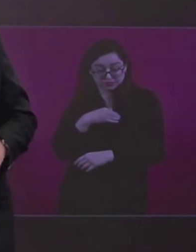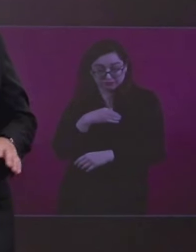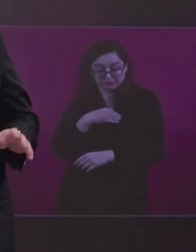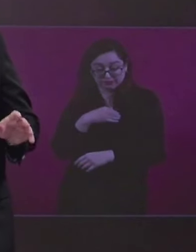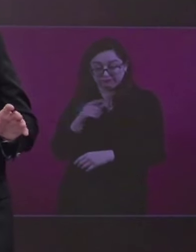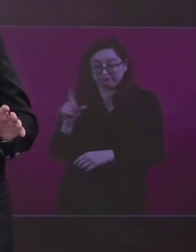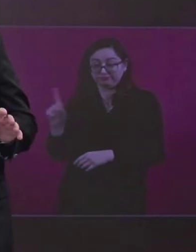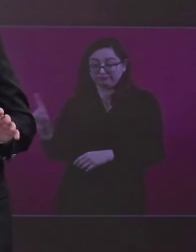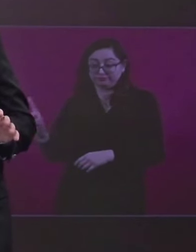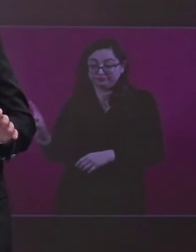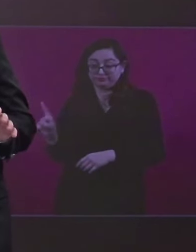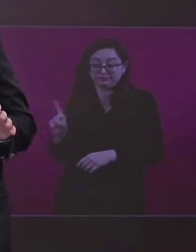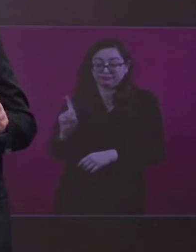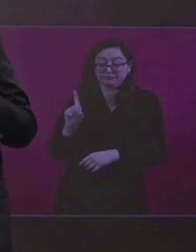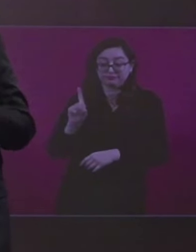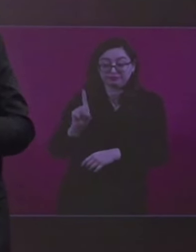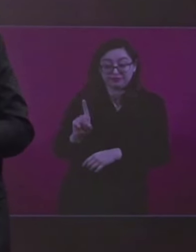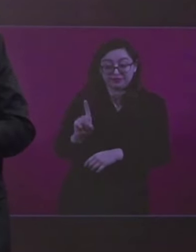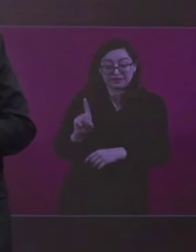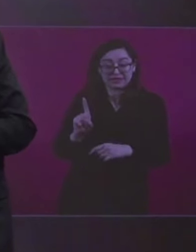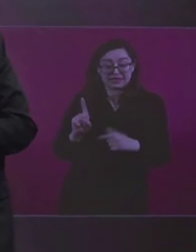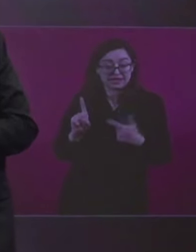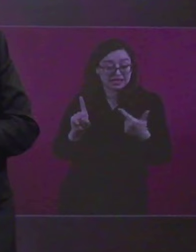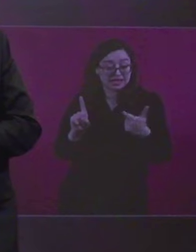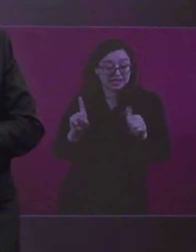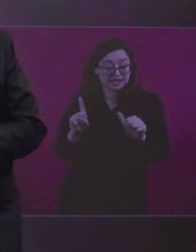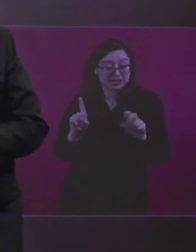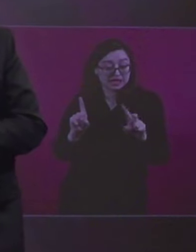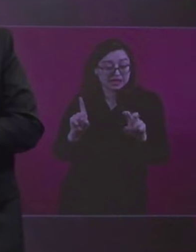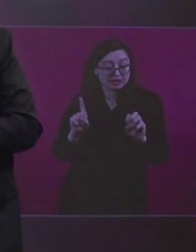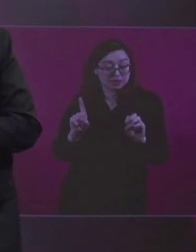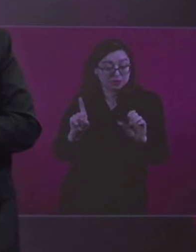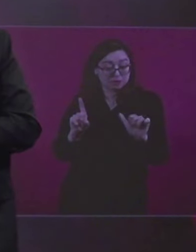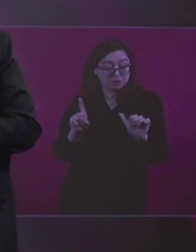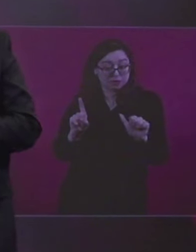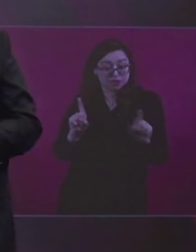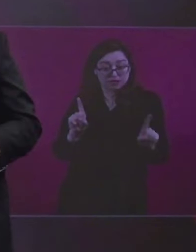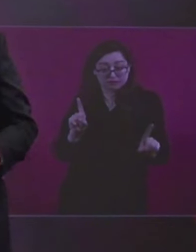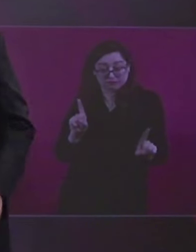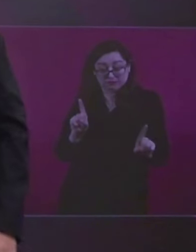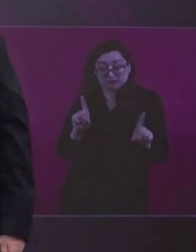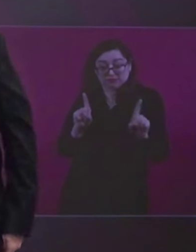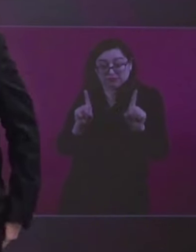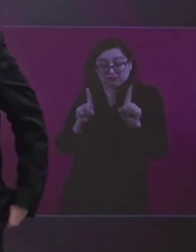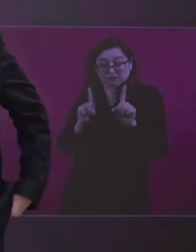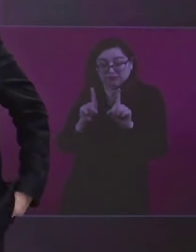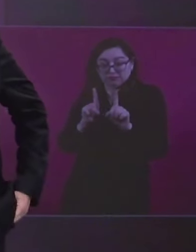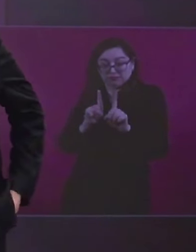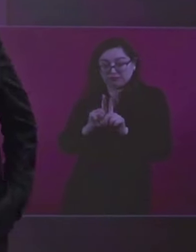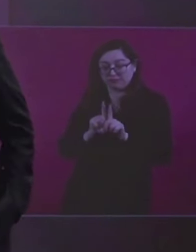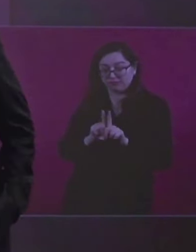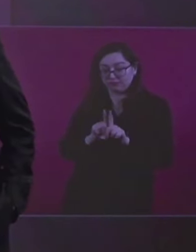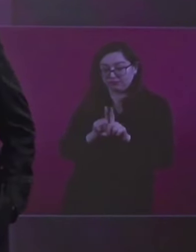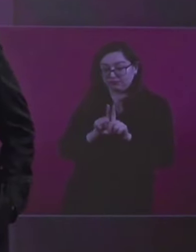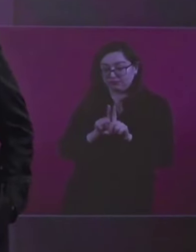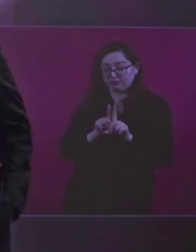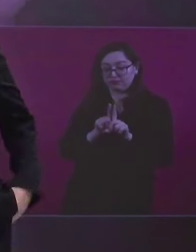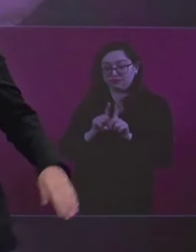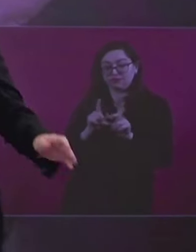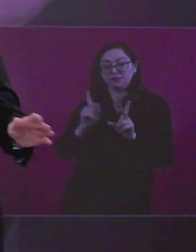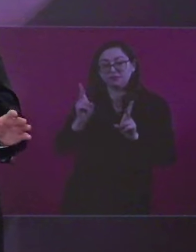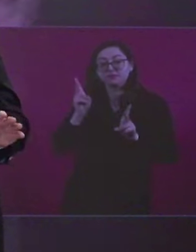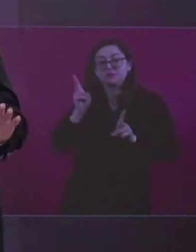sochil Gálvez a eso es a lo que nos encaminamos en las próximas elecciones del 2 de